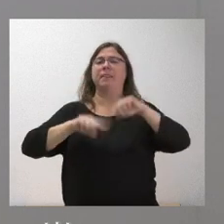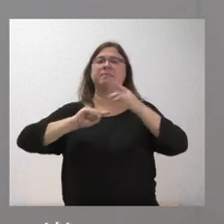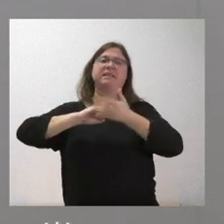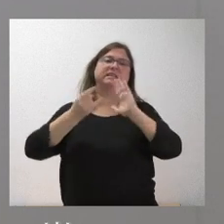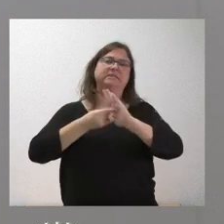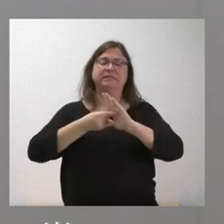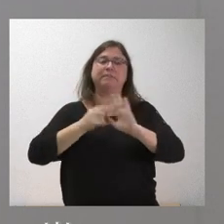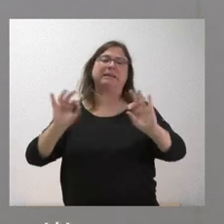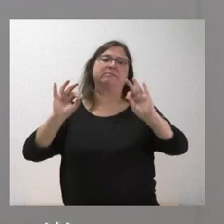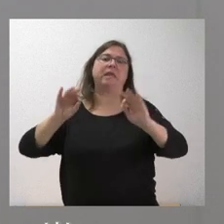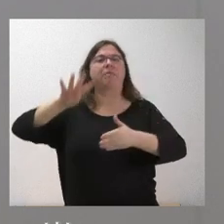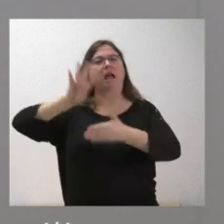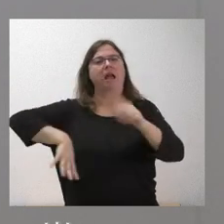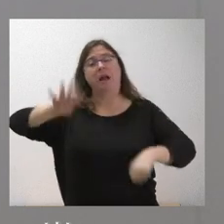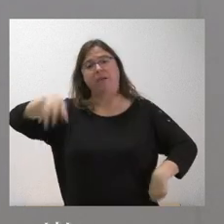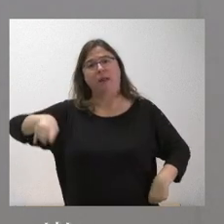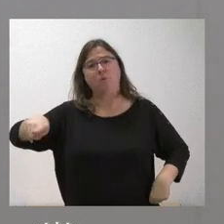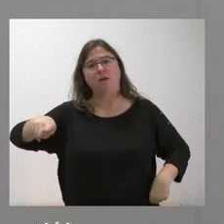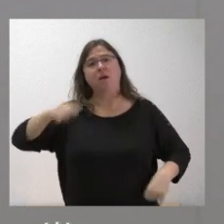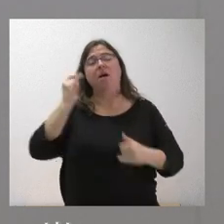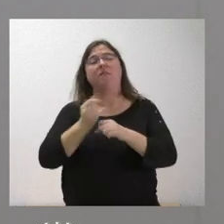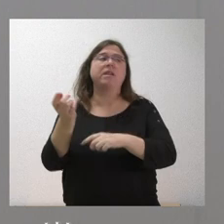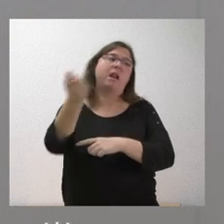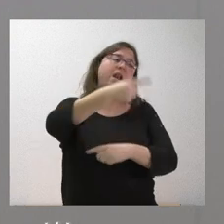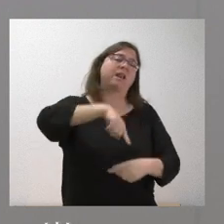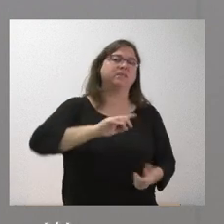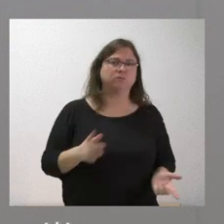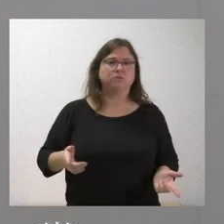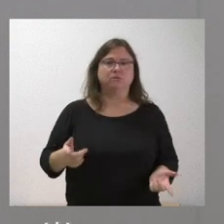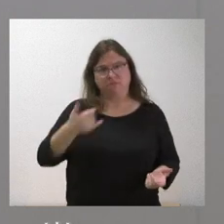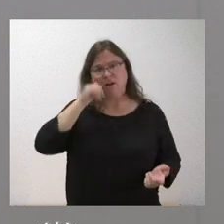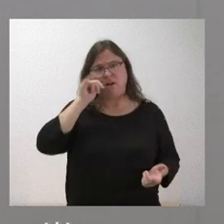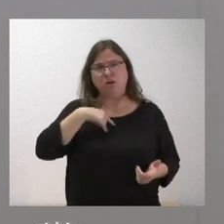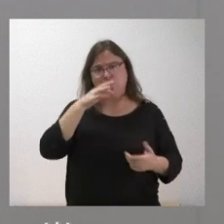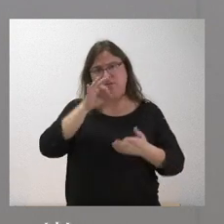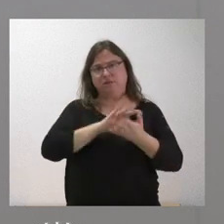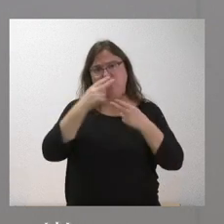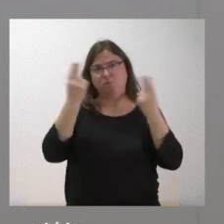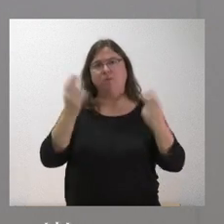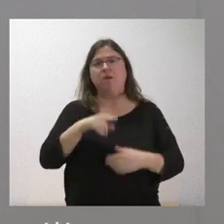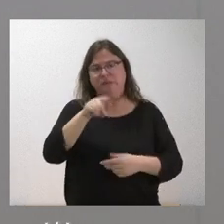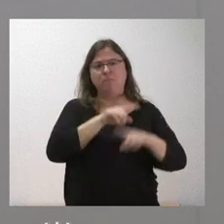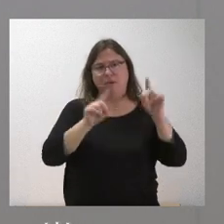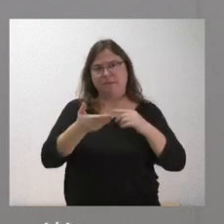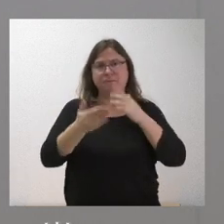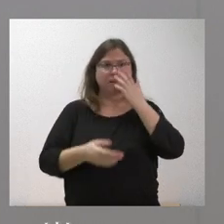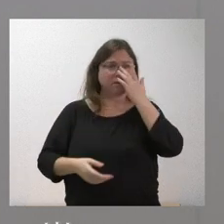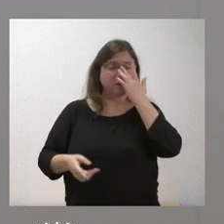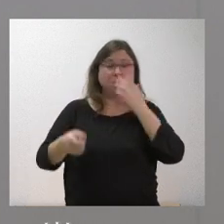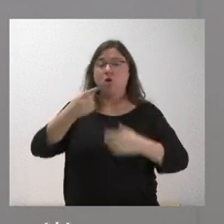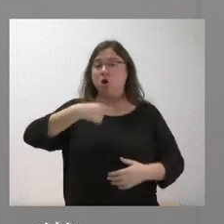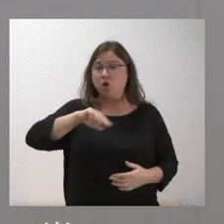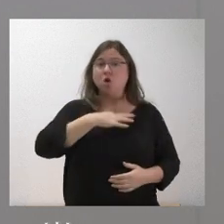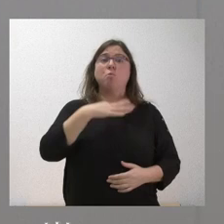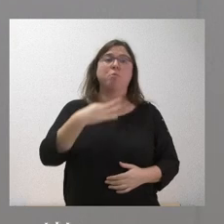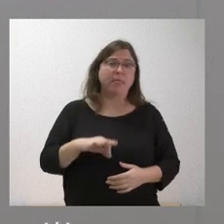financiación singular para Cataluña que luego se aplicaría al resto es lo que pone en riesgo los servicios públicos Este es el principal problema nosotros podremos